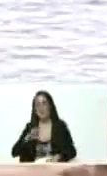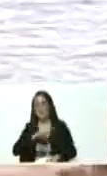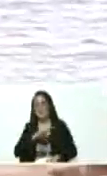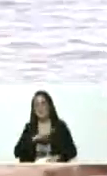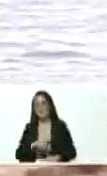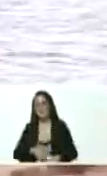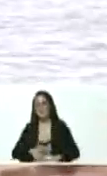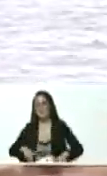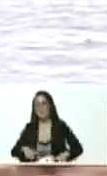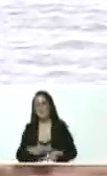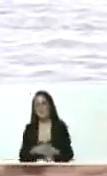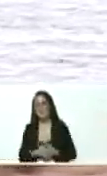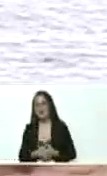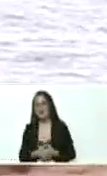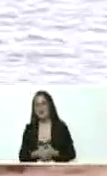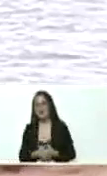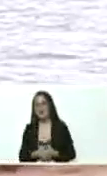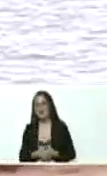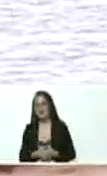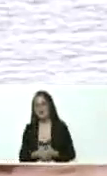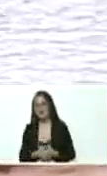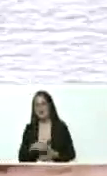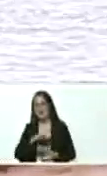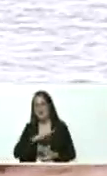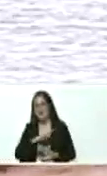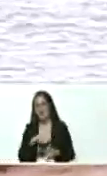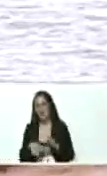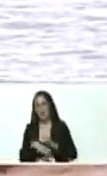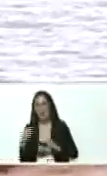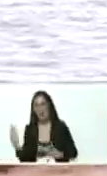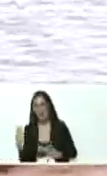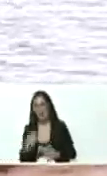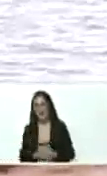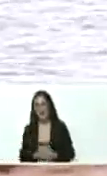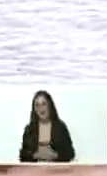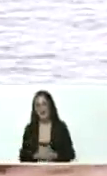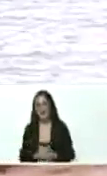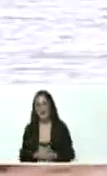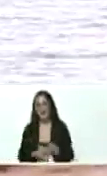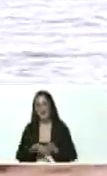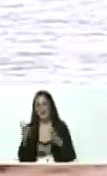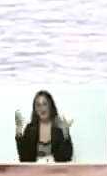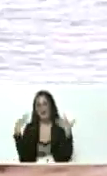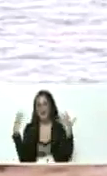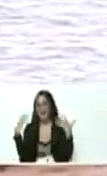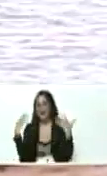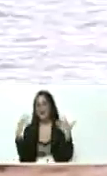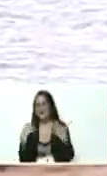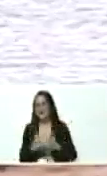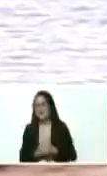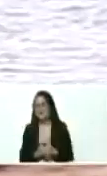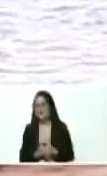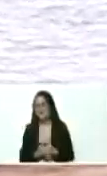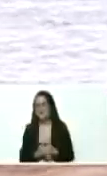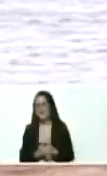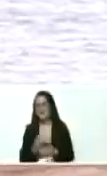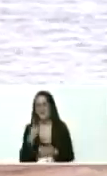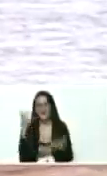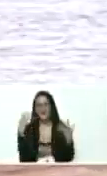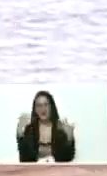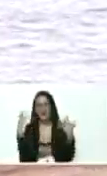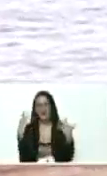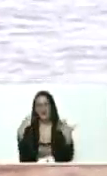también, un traje baño moderno. Nos vamos a bañar y vamos a transmitir en vivo, los dos